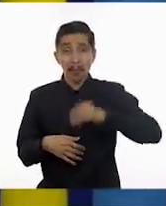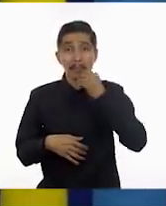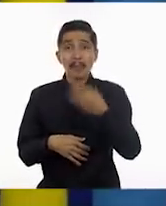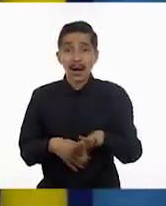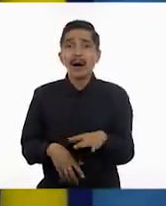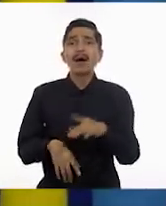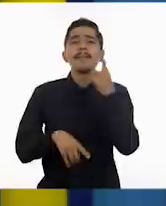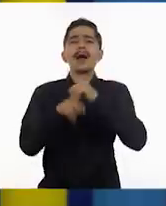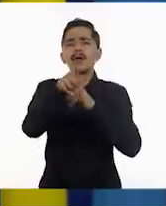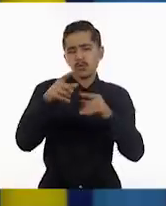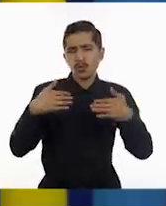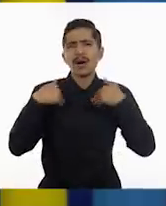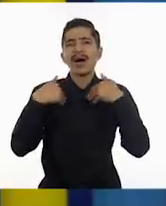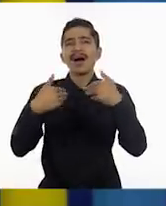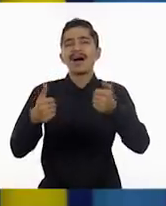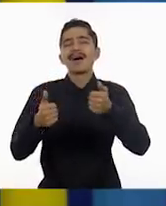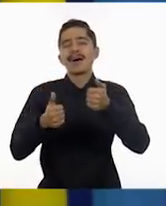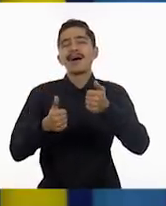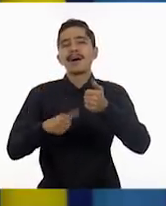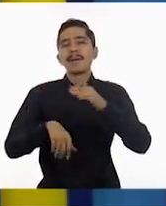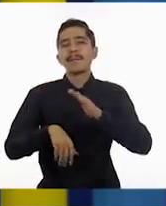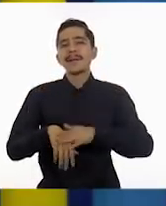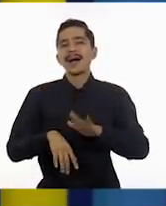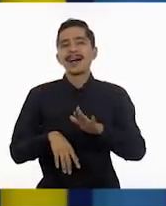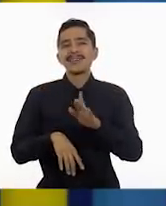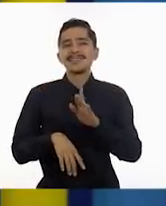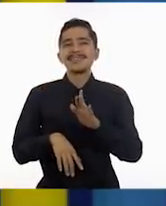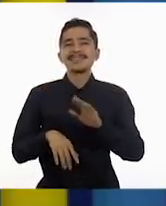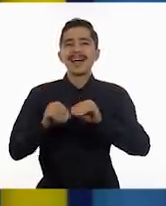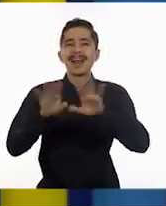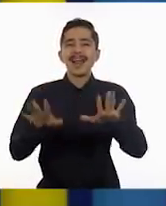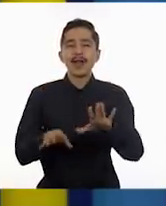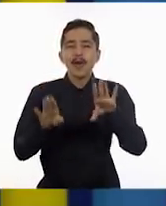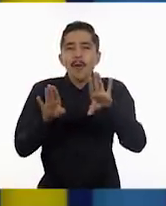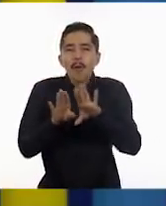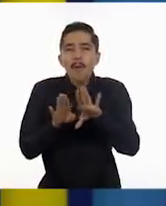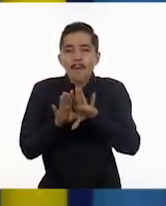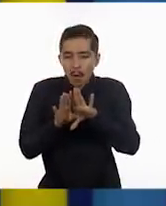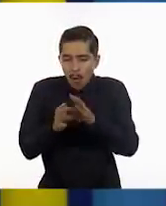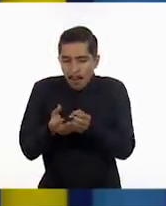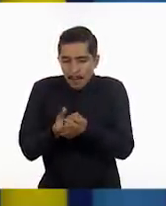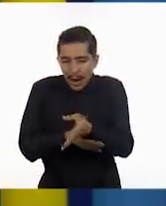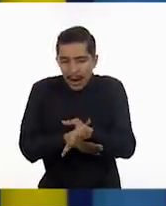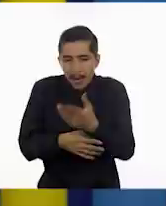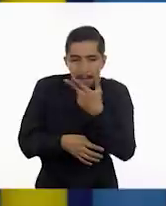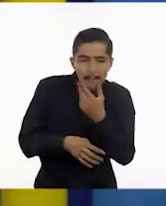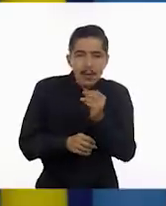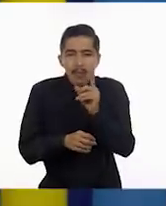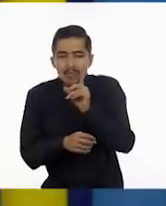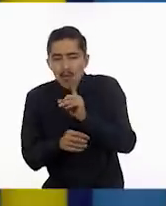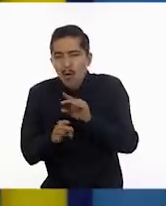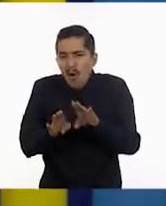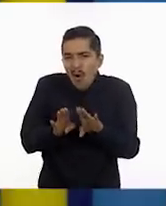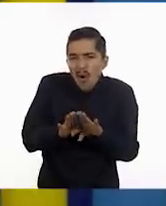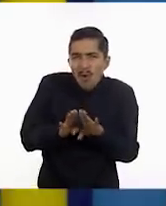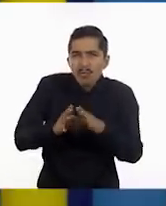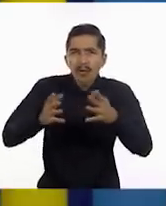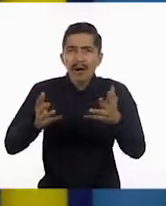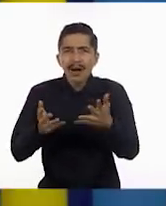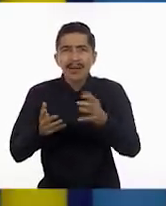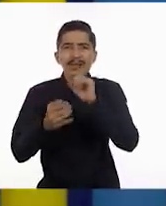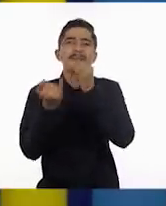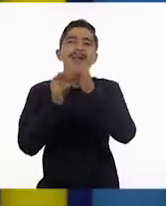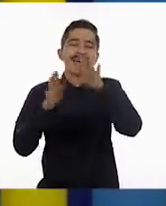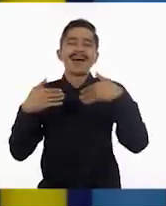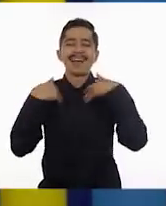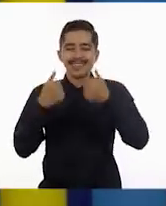puedan comprender muy bien cómo se forma un nuevo ser y también para que puedan entender las